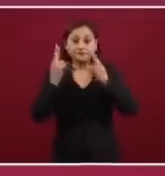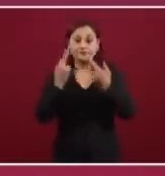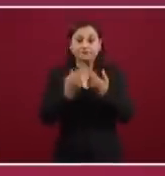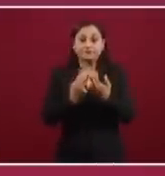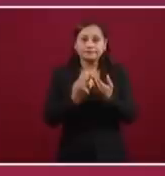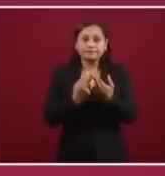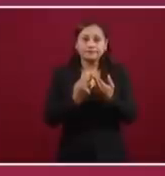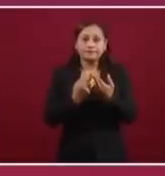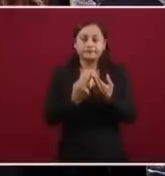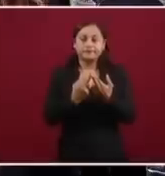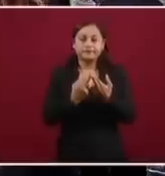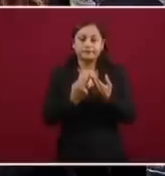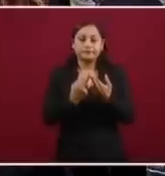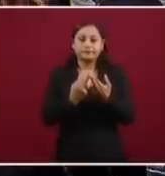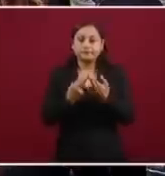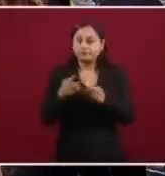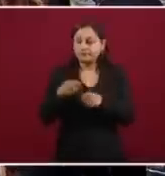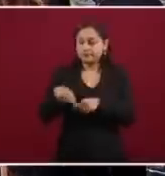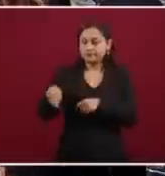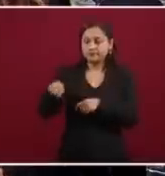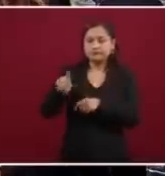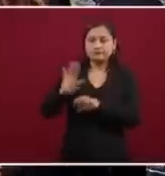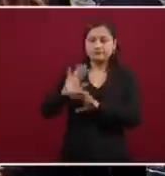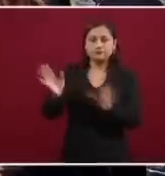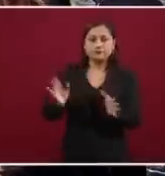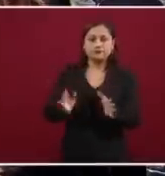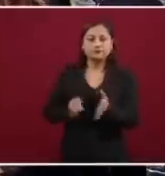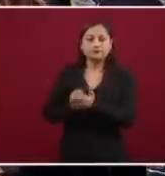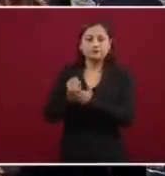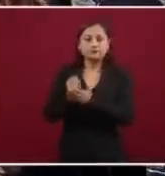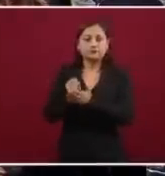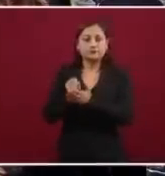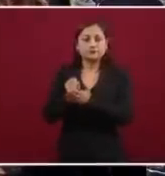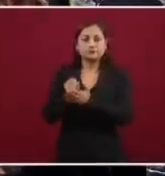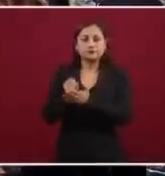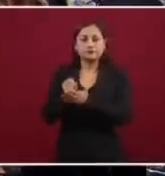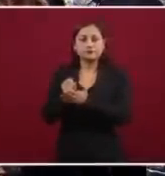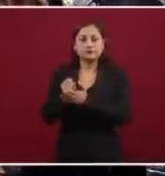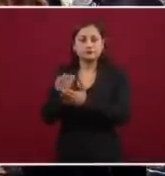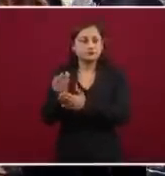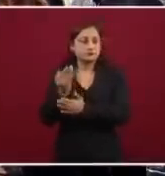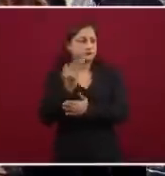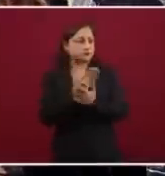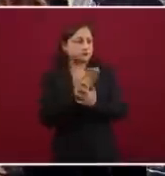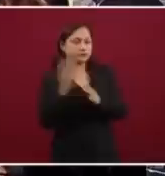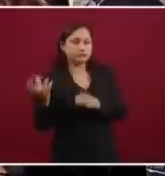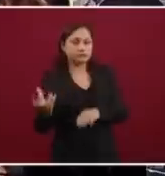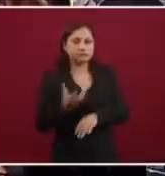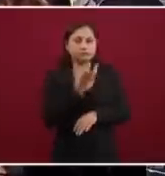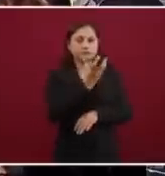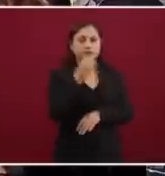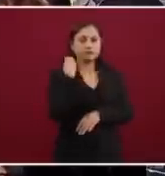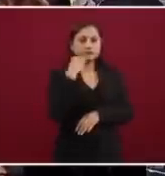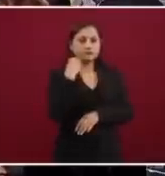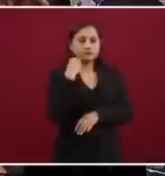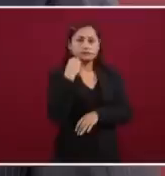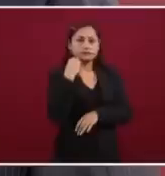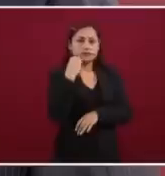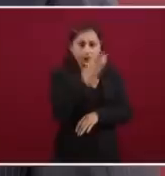Entonces, se toma la decisión de, en vez de ir a Oaxaca, a Culiacán.